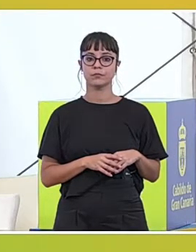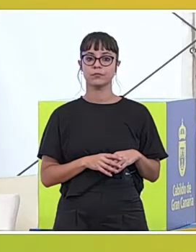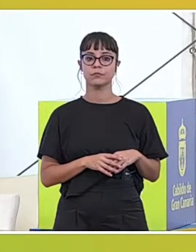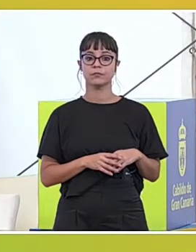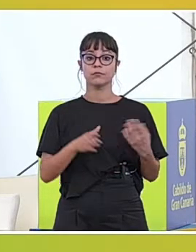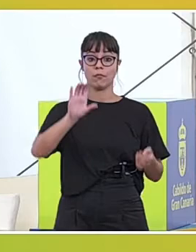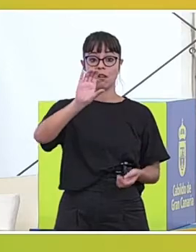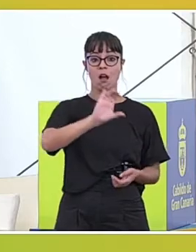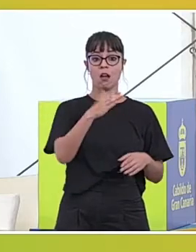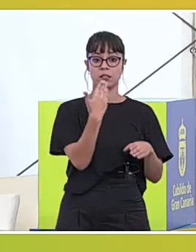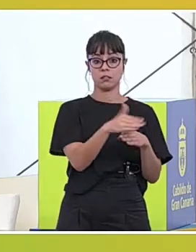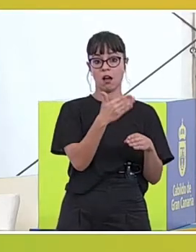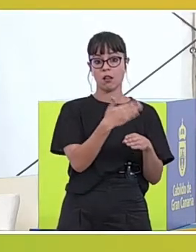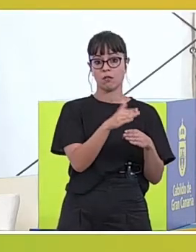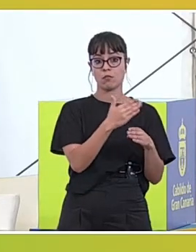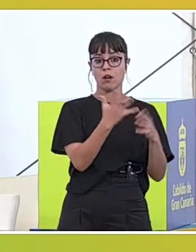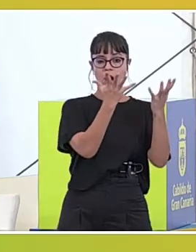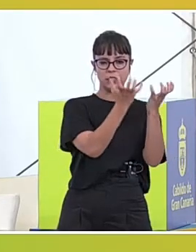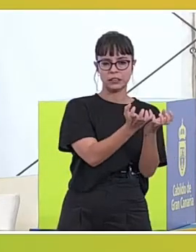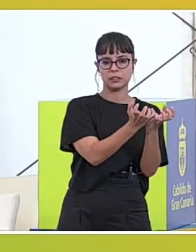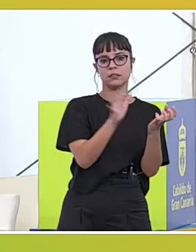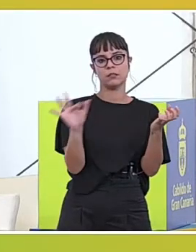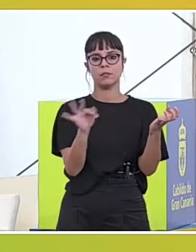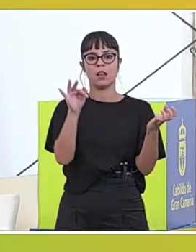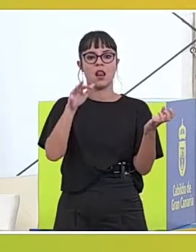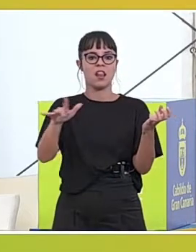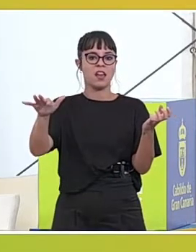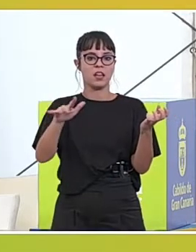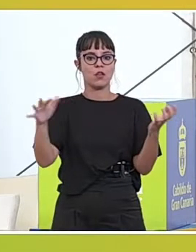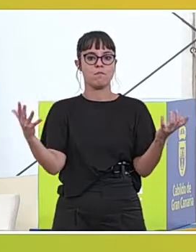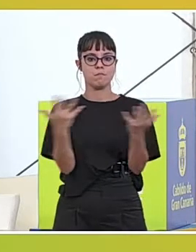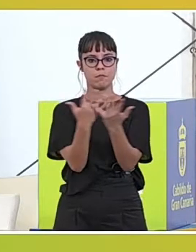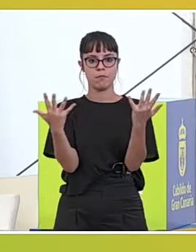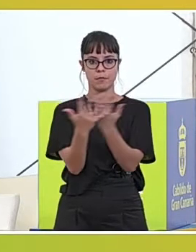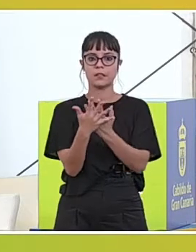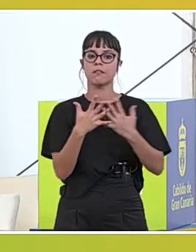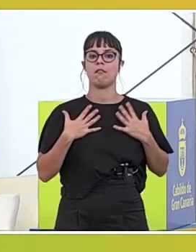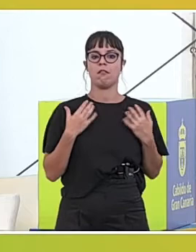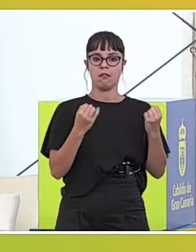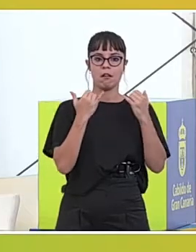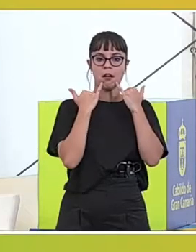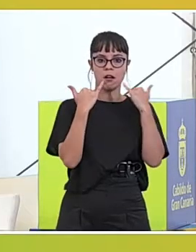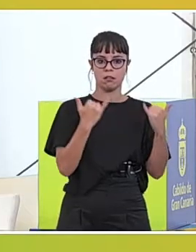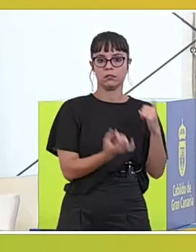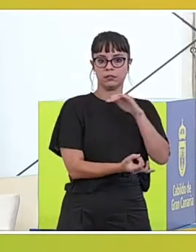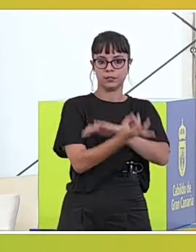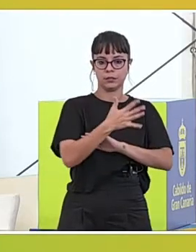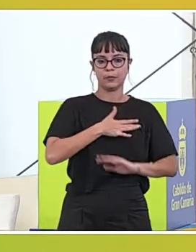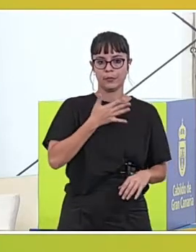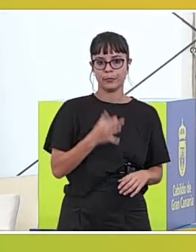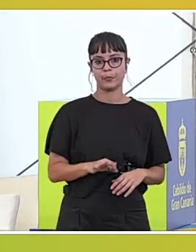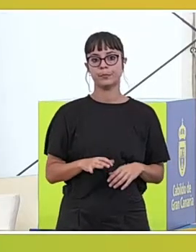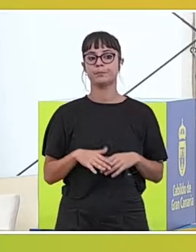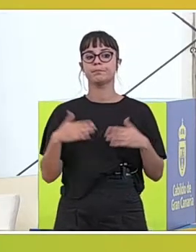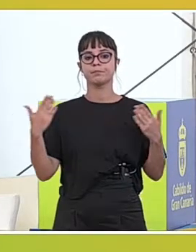salmuera y una solución diluida. ¿Qué nos lleva a eso? Hasta ahora, como